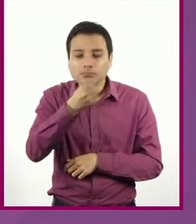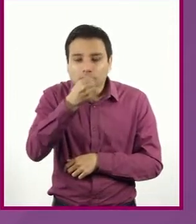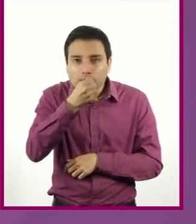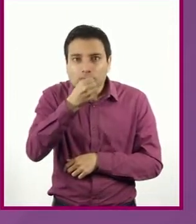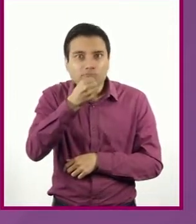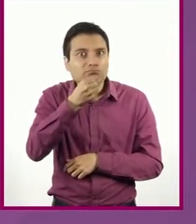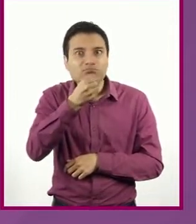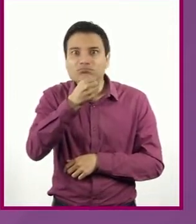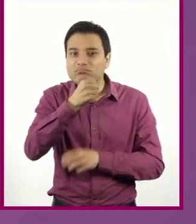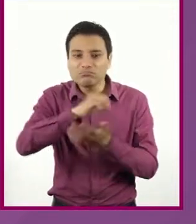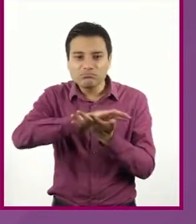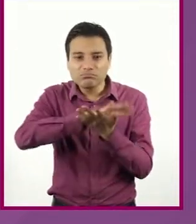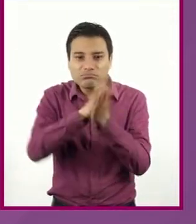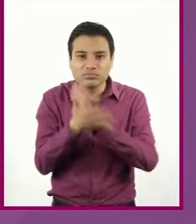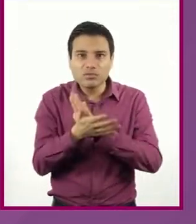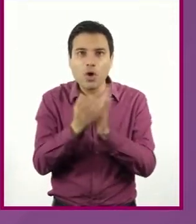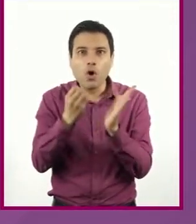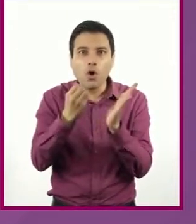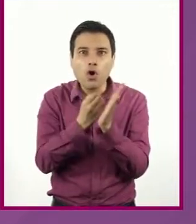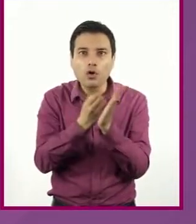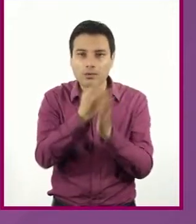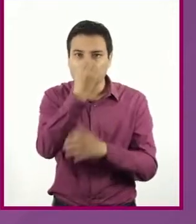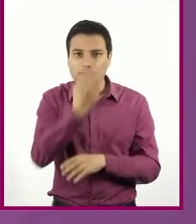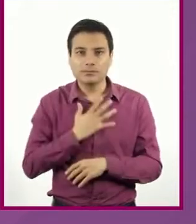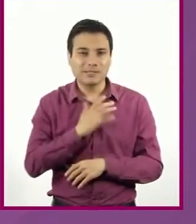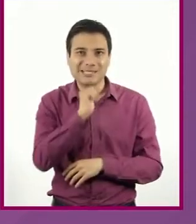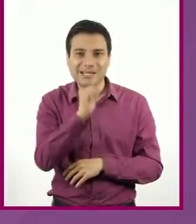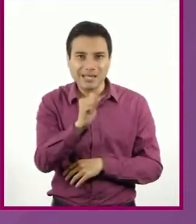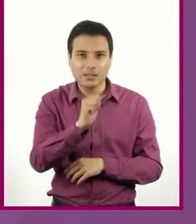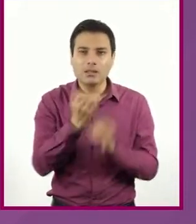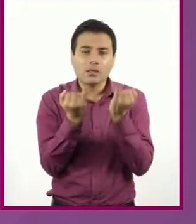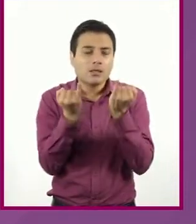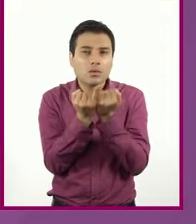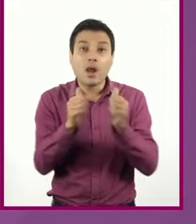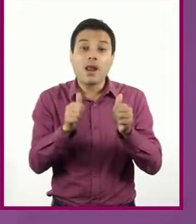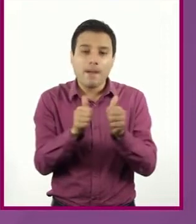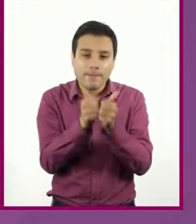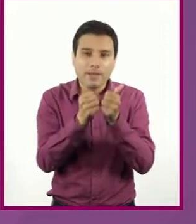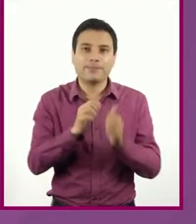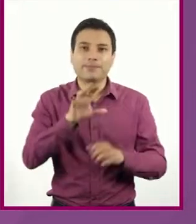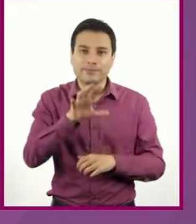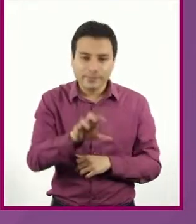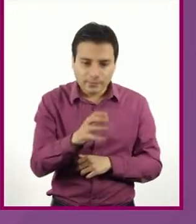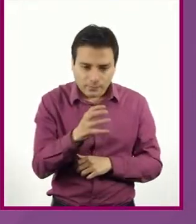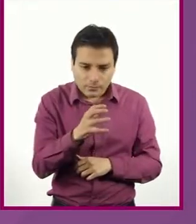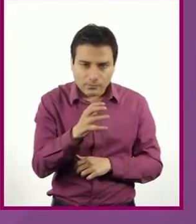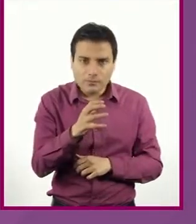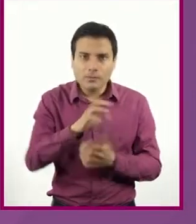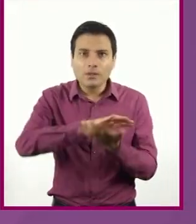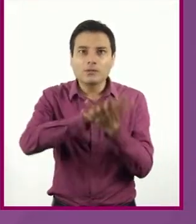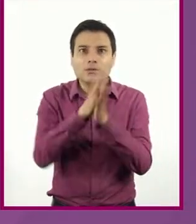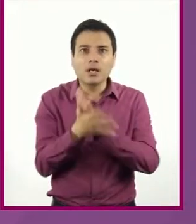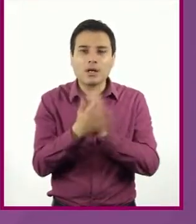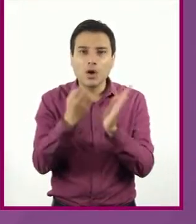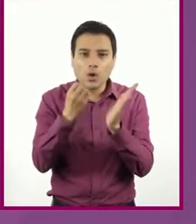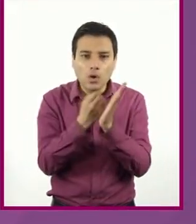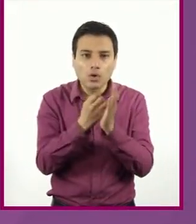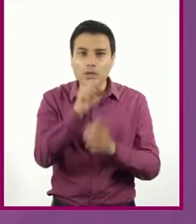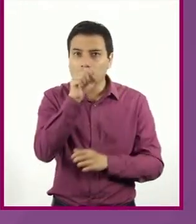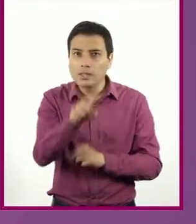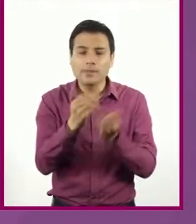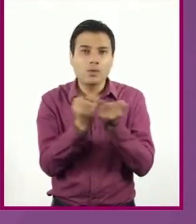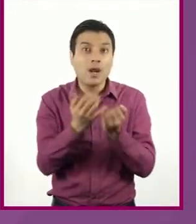tocarla ya había perdido el perfume. Igual le pasó con el pan que intentó llevarse a la boca, con su gata al tratar